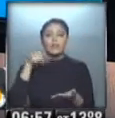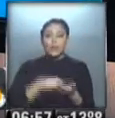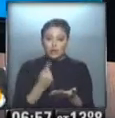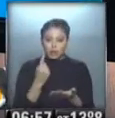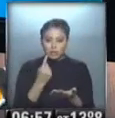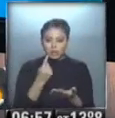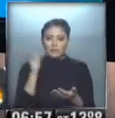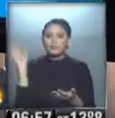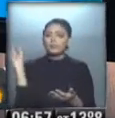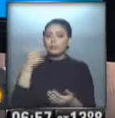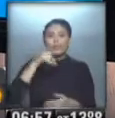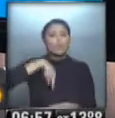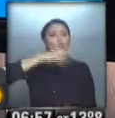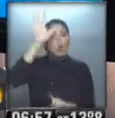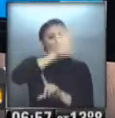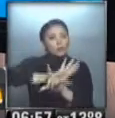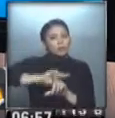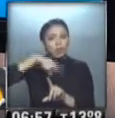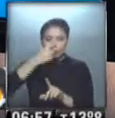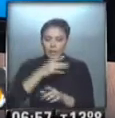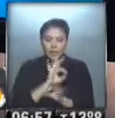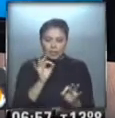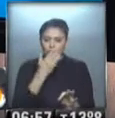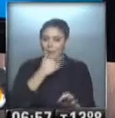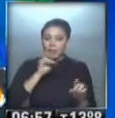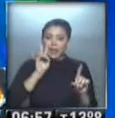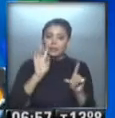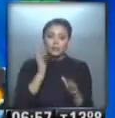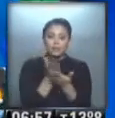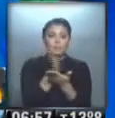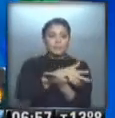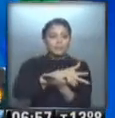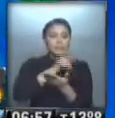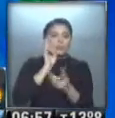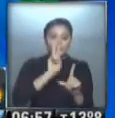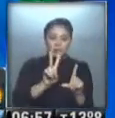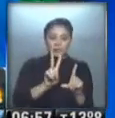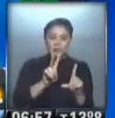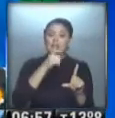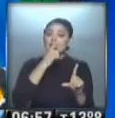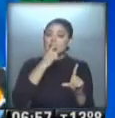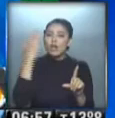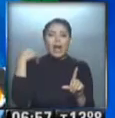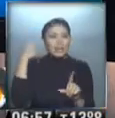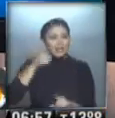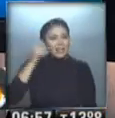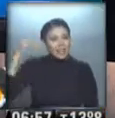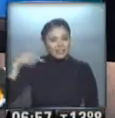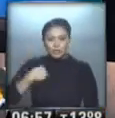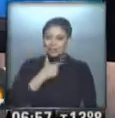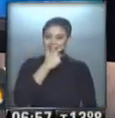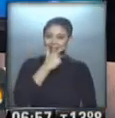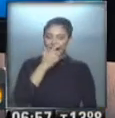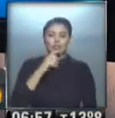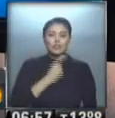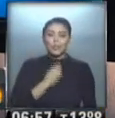Buenos Aires. Todo el resto, atención, ¿eh? Aquí, bien en el oeste, del norte y del centro. Fíjense, si yo decía el otro día y me reía yo